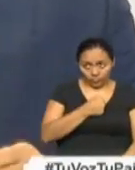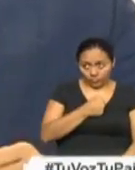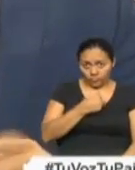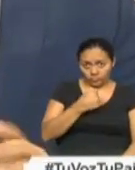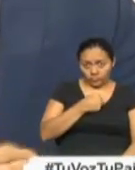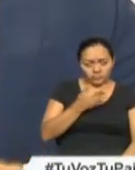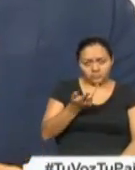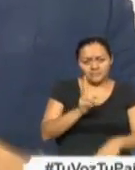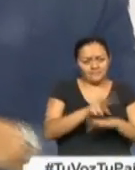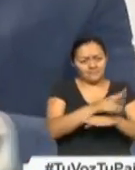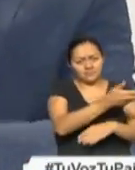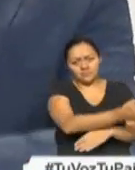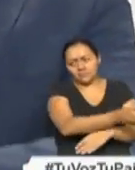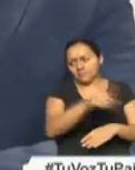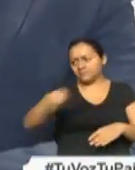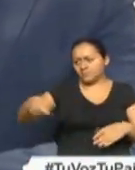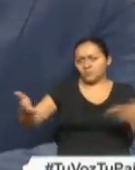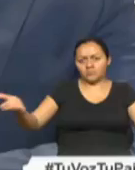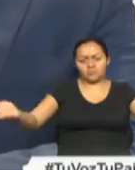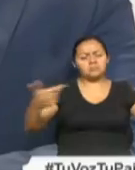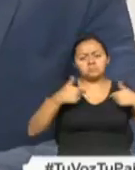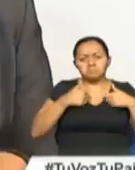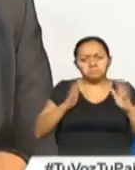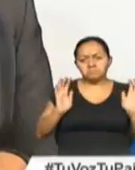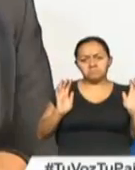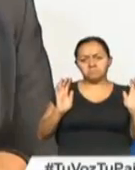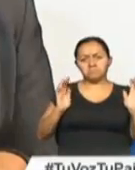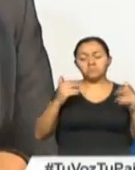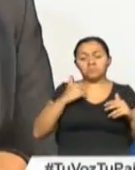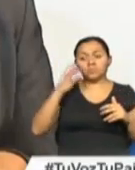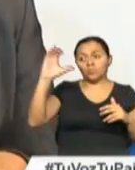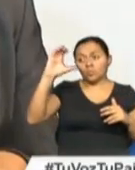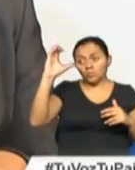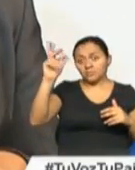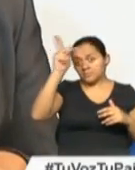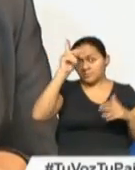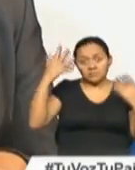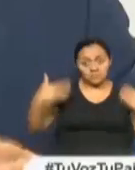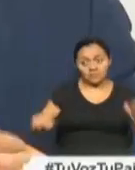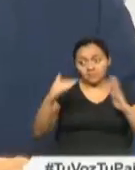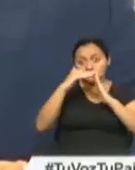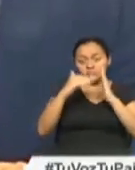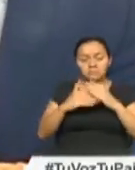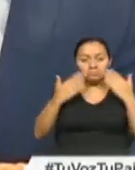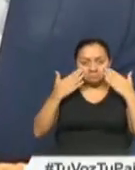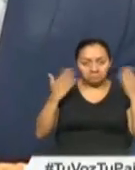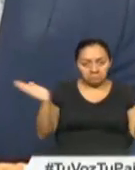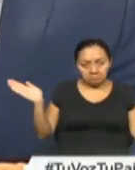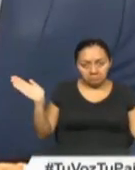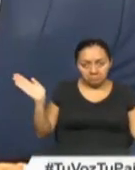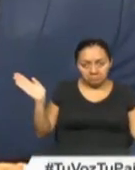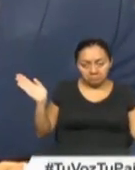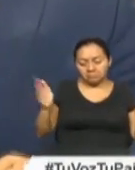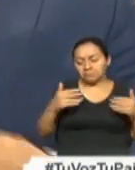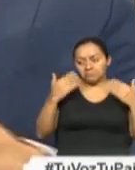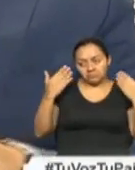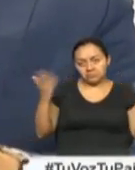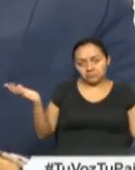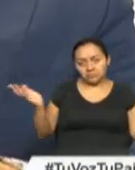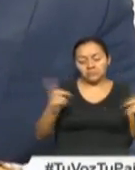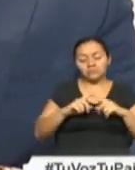depende de la Fiscalía y la Procuraduría. Entonces, primero, Colombia y Perú no sé si tengan la lista, si no habría decenas de detenidos.